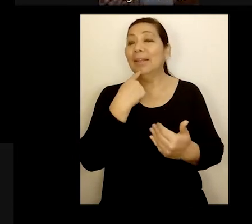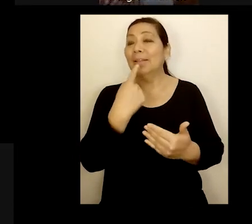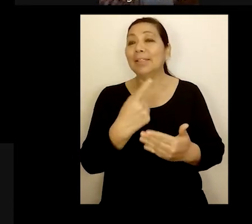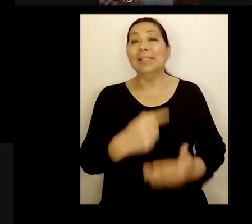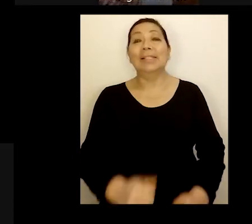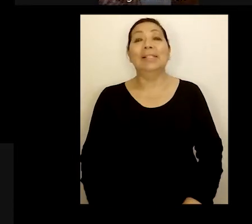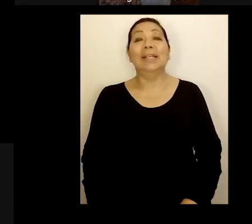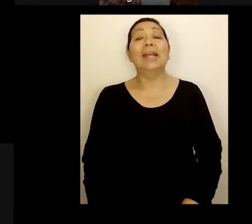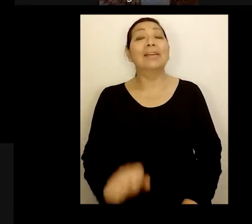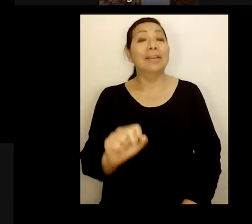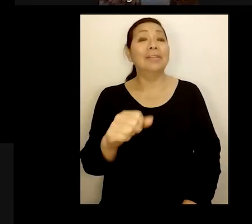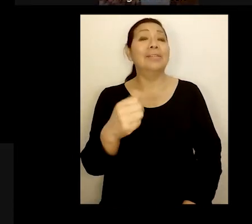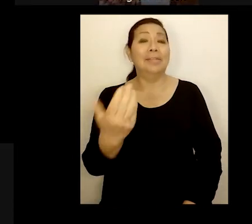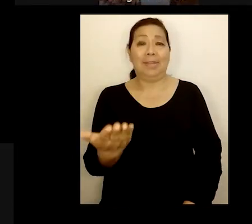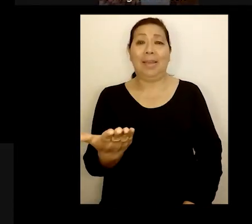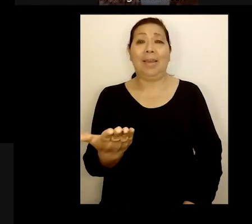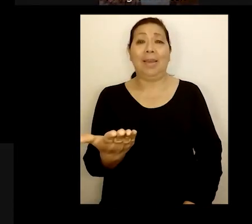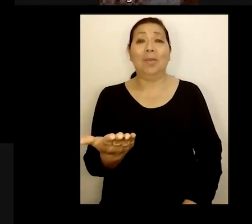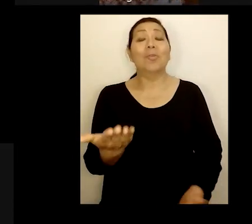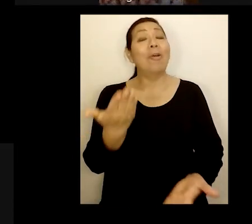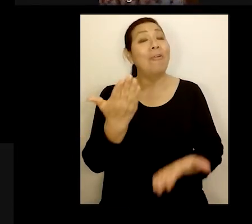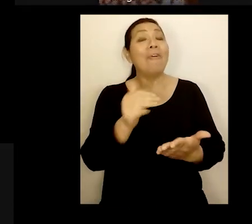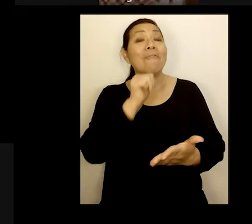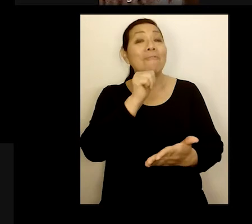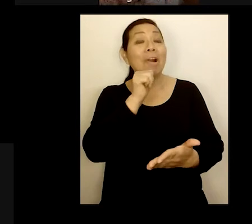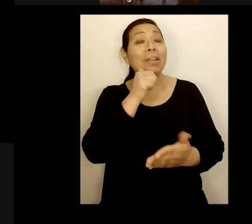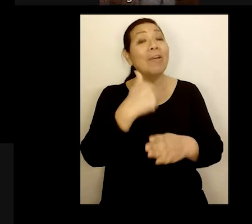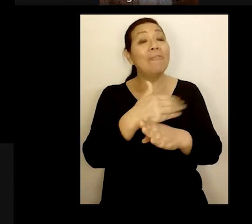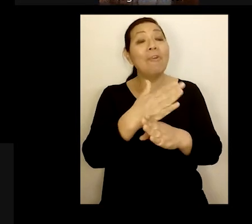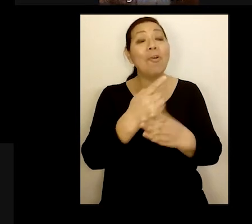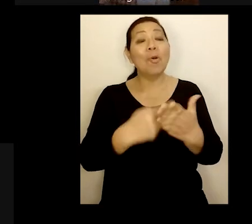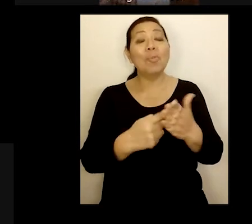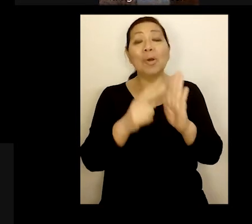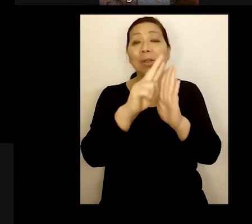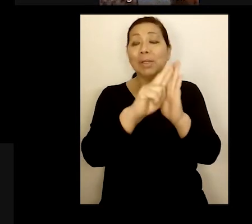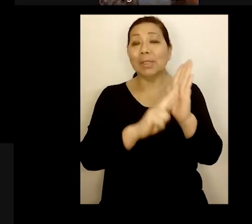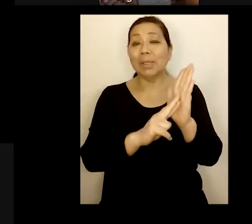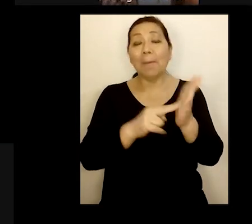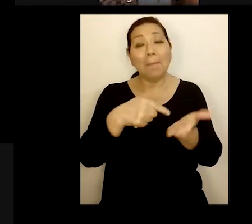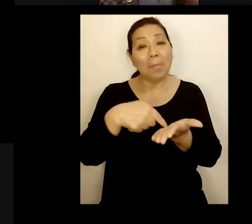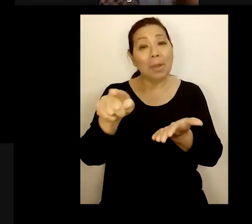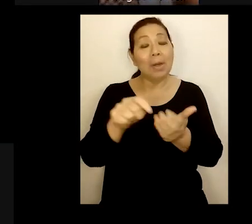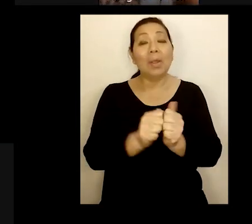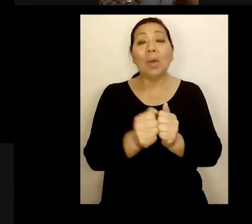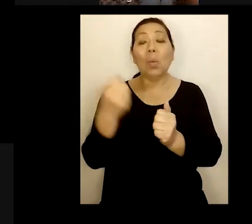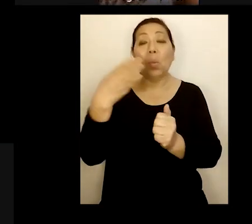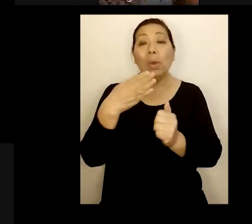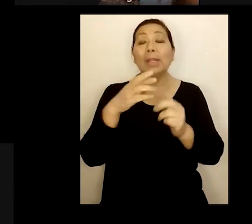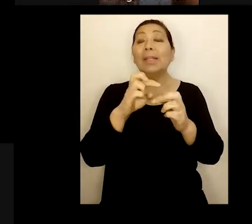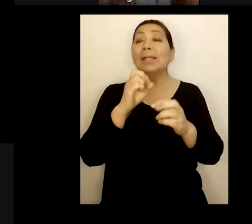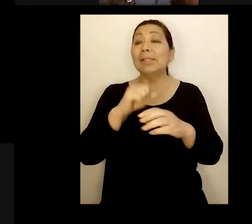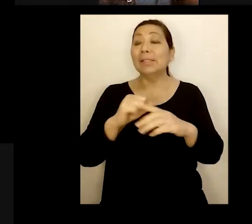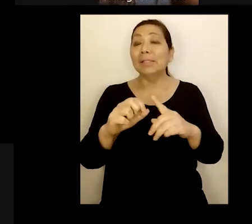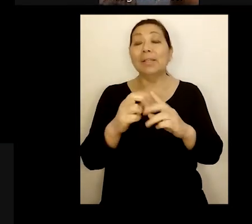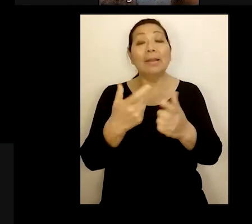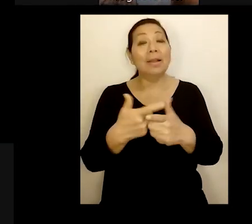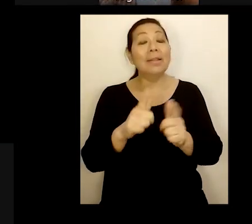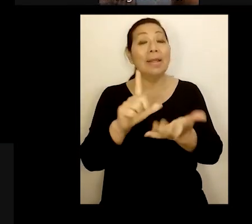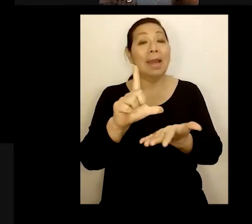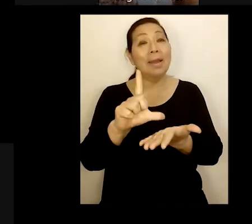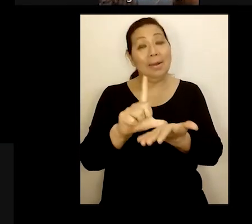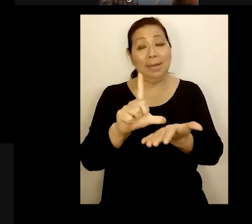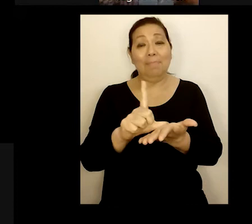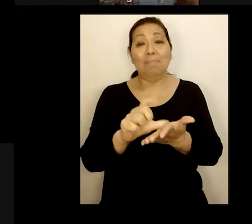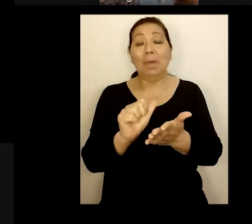decir, existiría una supuesta falta de motivación en la resolución emitida por la Cuarta Sala Penal de Reos Libres de Lima